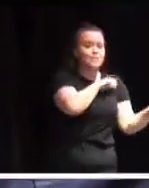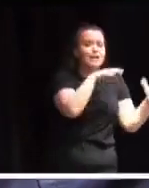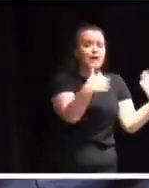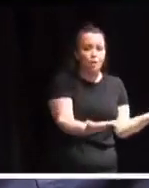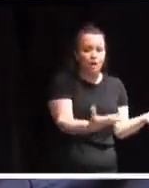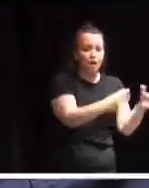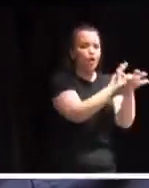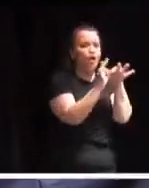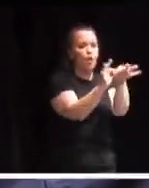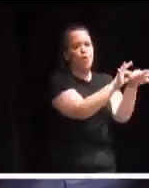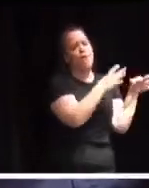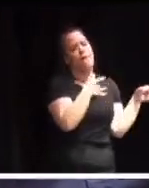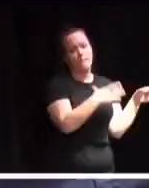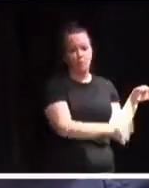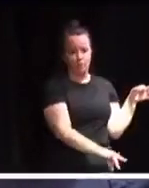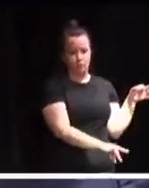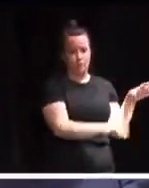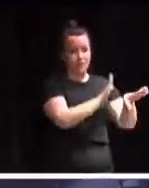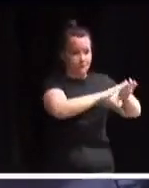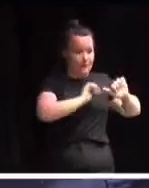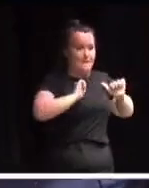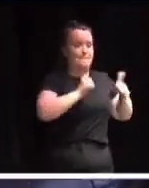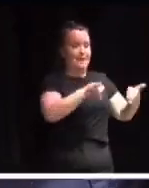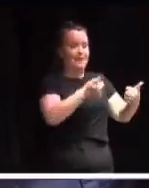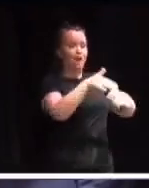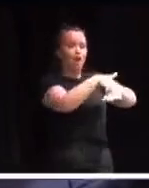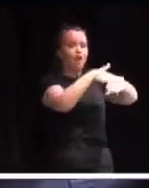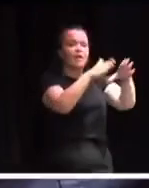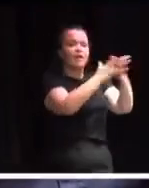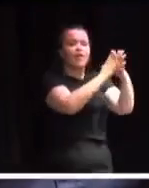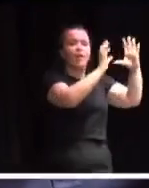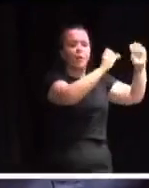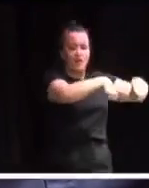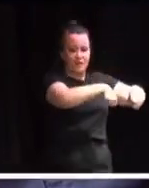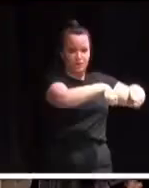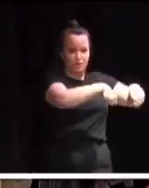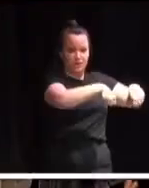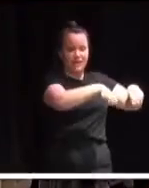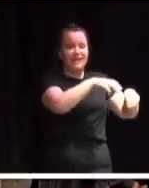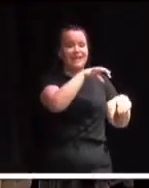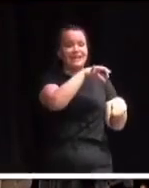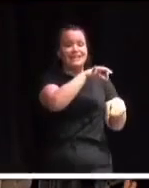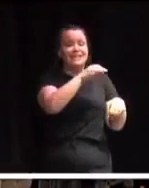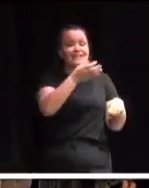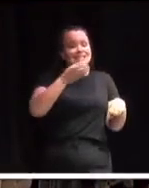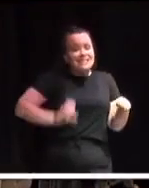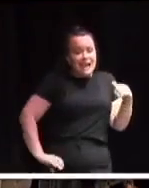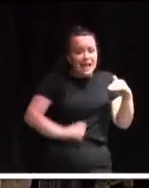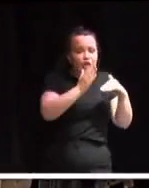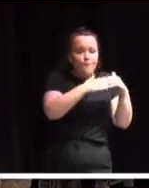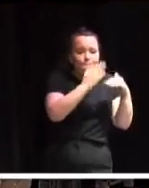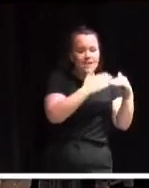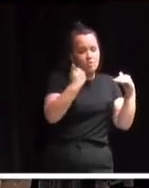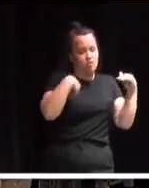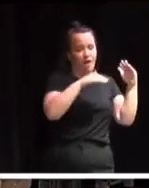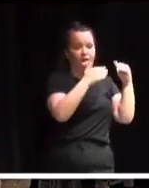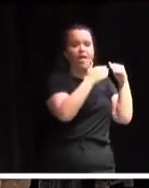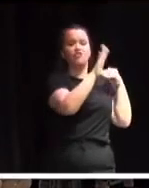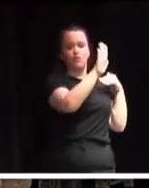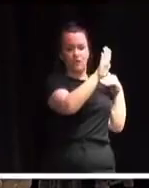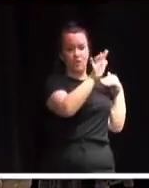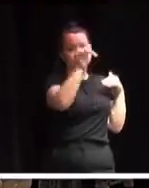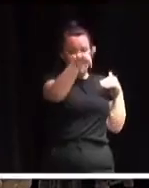poner en marcha Un gobierno de coalición que ha subido el salario mínimo un 47% y que Eso suena muy bien pero